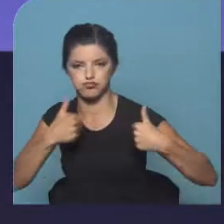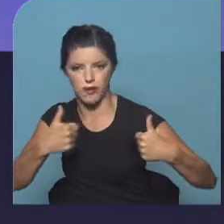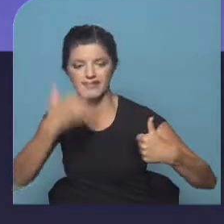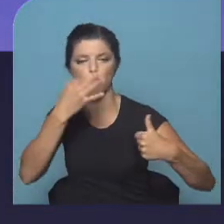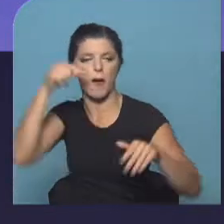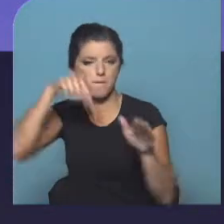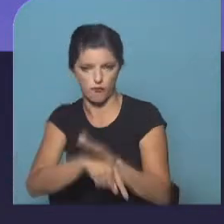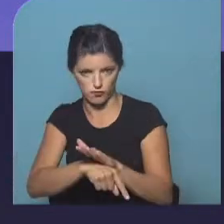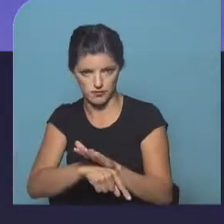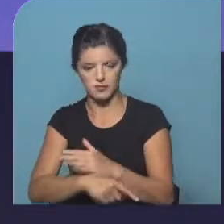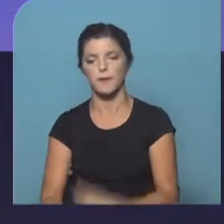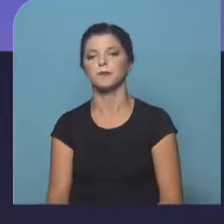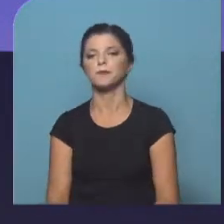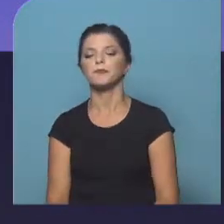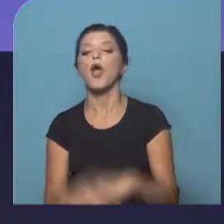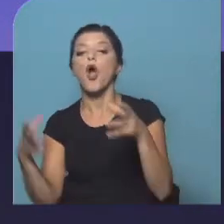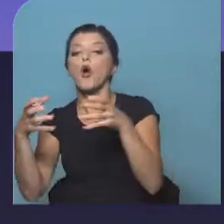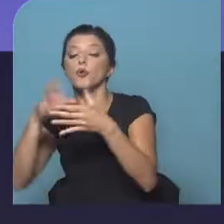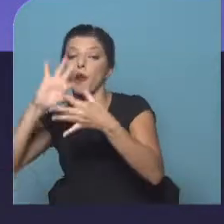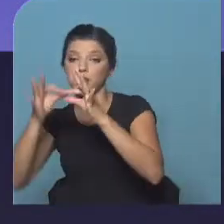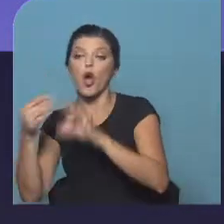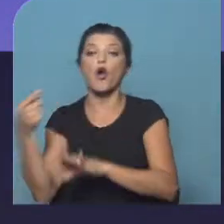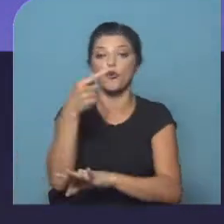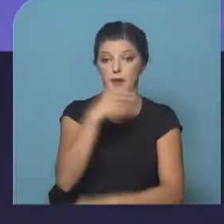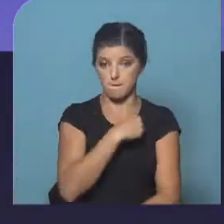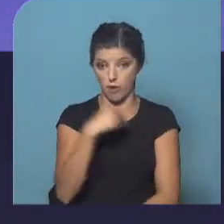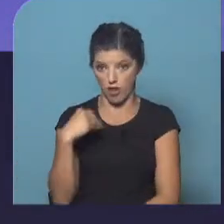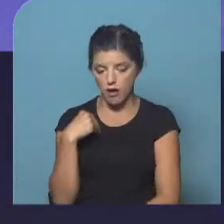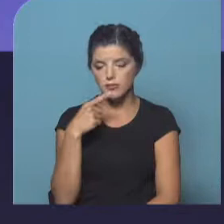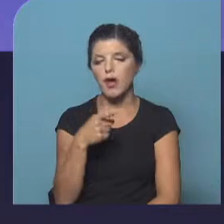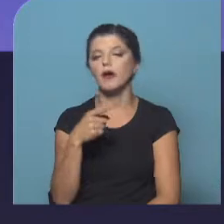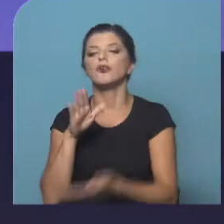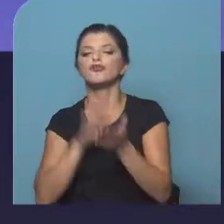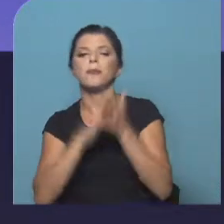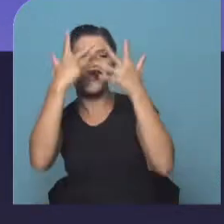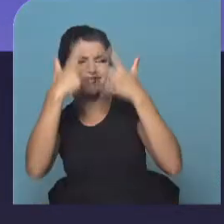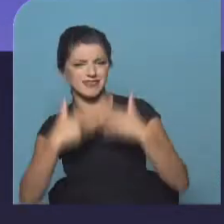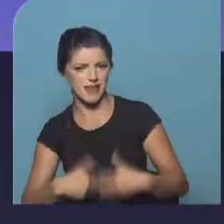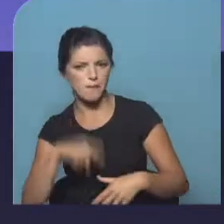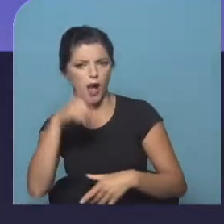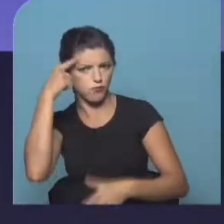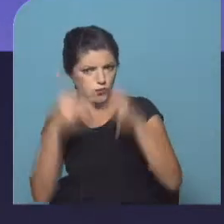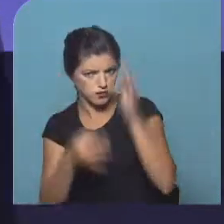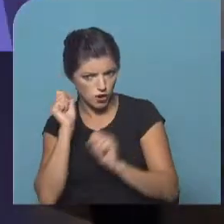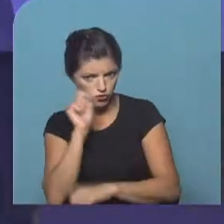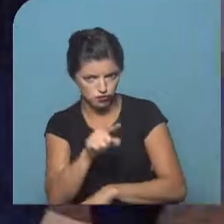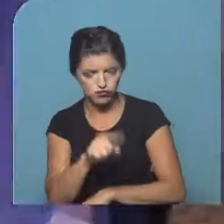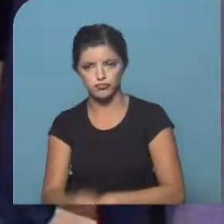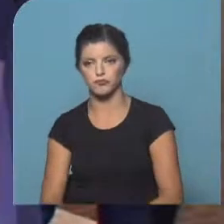contra Polonia. El bloque europeo aprobó sanciones por las reformas del sistema judicial que impulsa ese país.